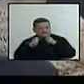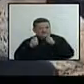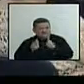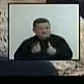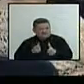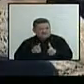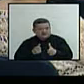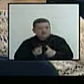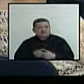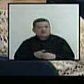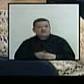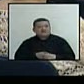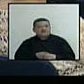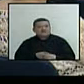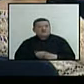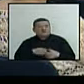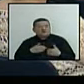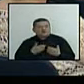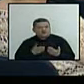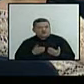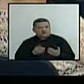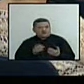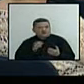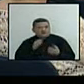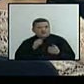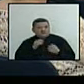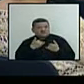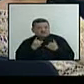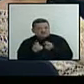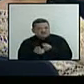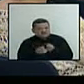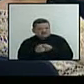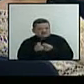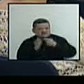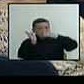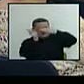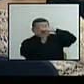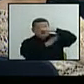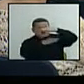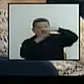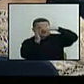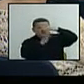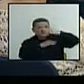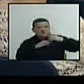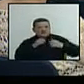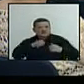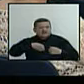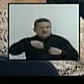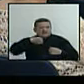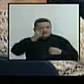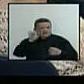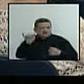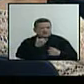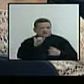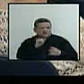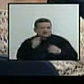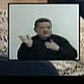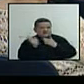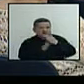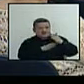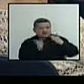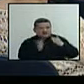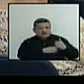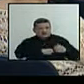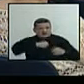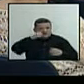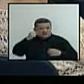Miren cómo acercarnos a la Pascua del Señor es acercarnos a nuestra propia